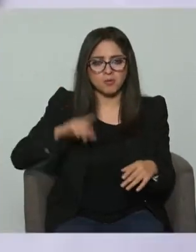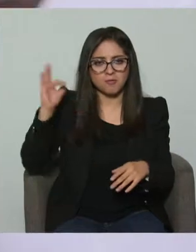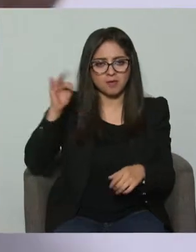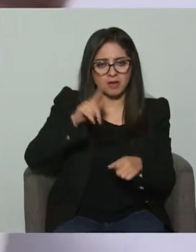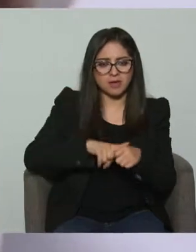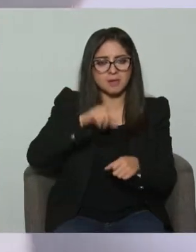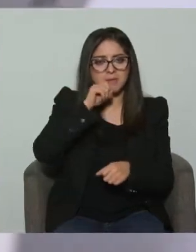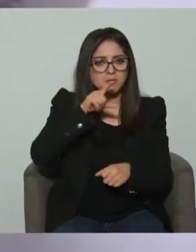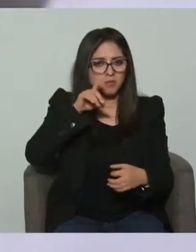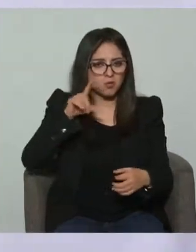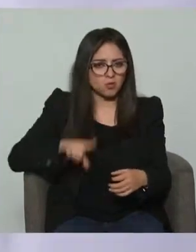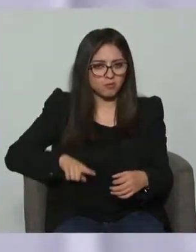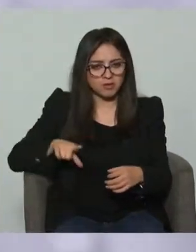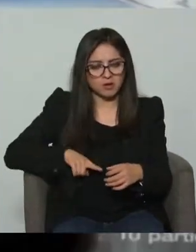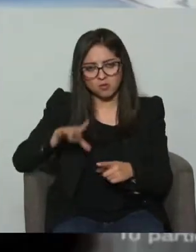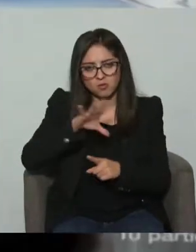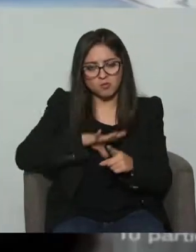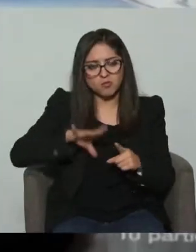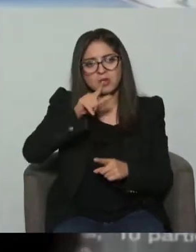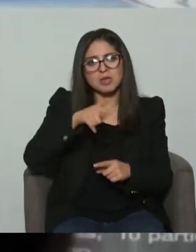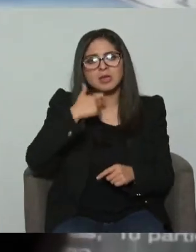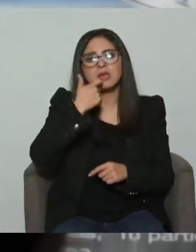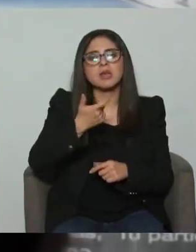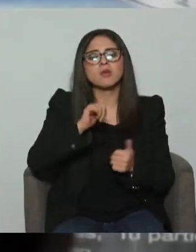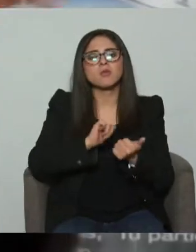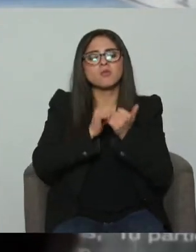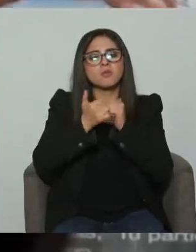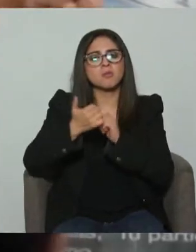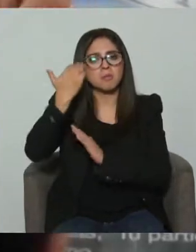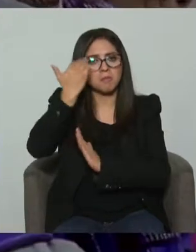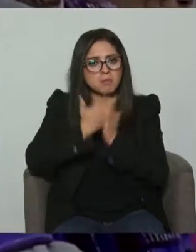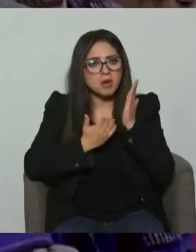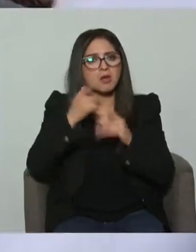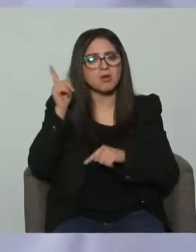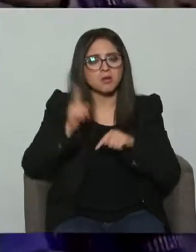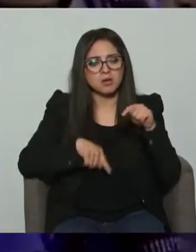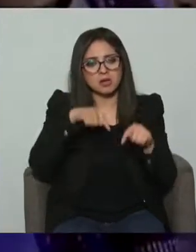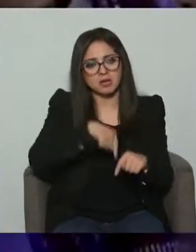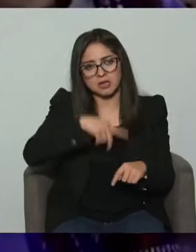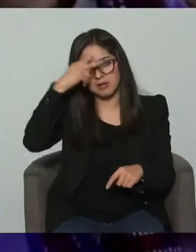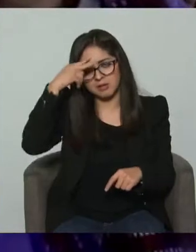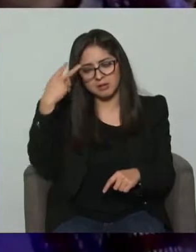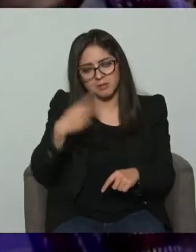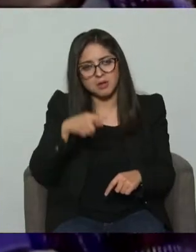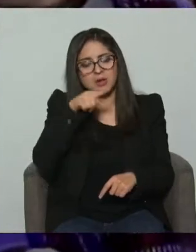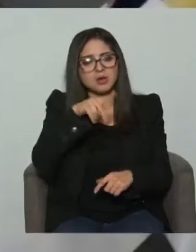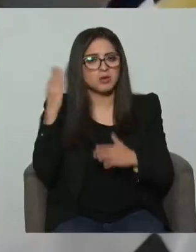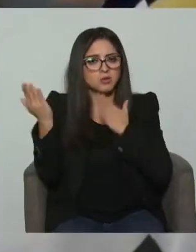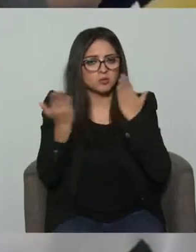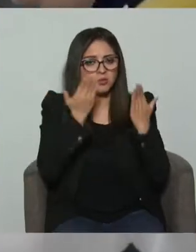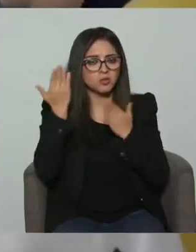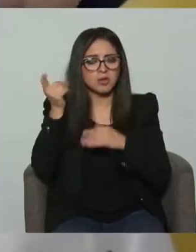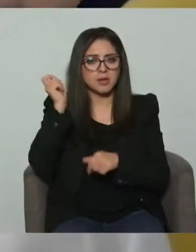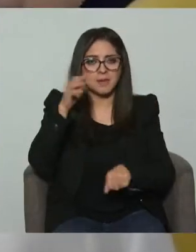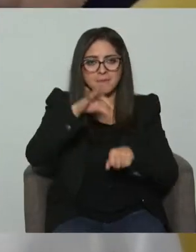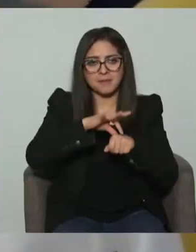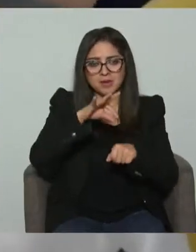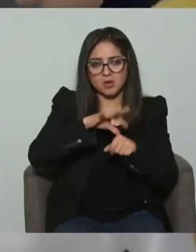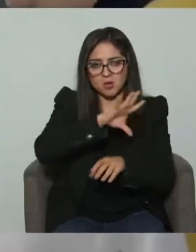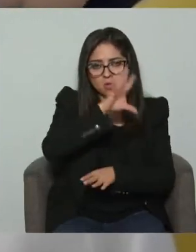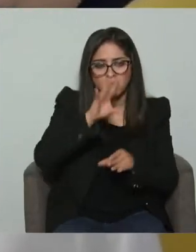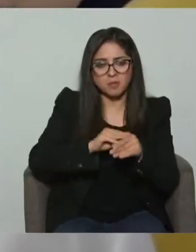universidad? Como le comento, subsanar el déficit que existe en México. La carrera de medicina general va a tener